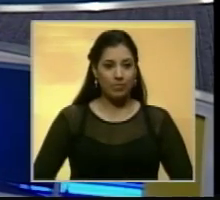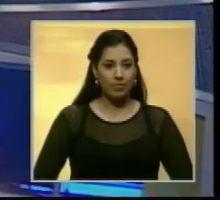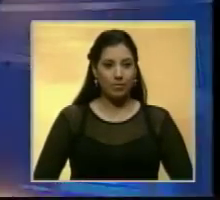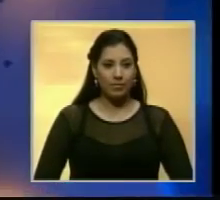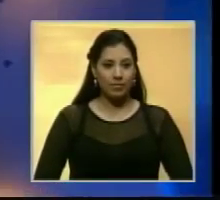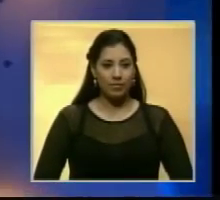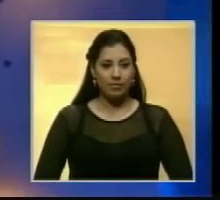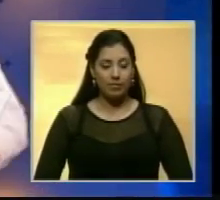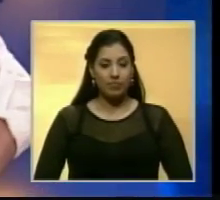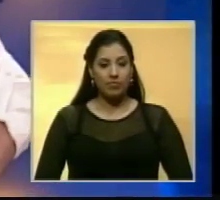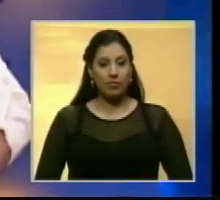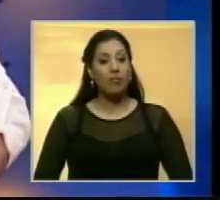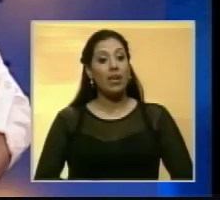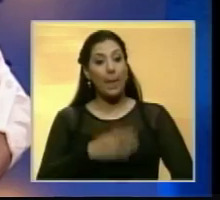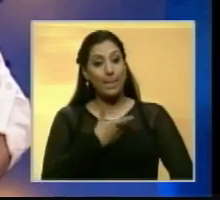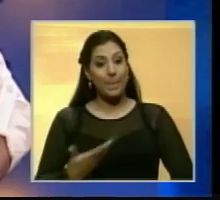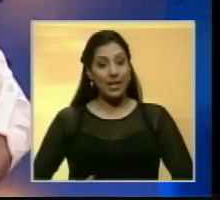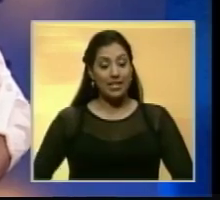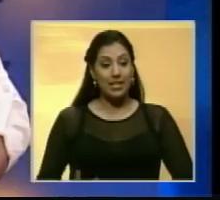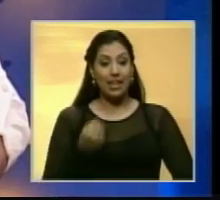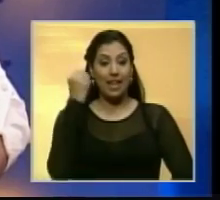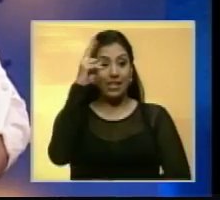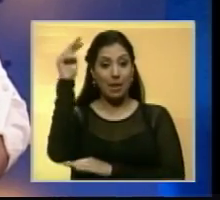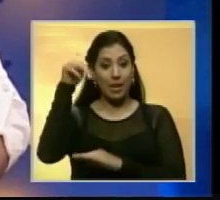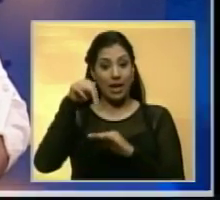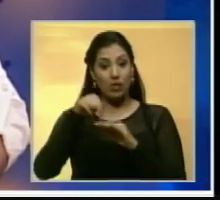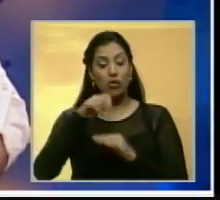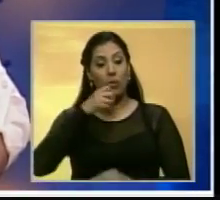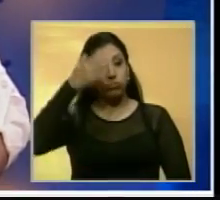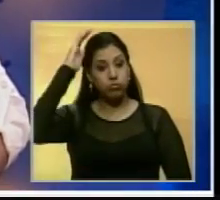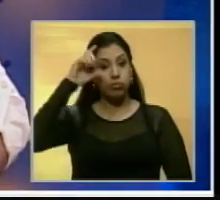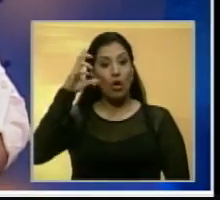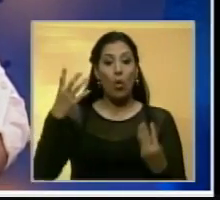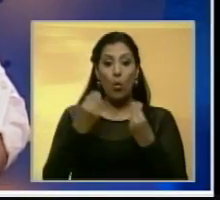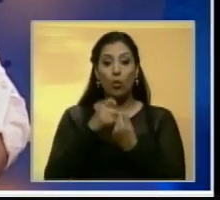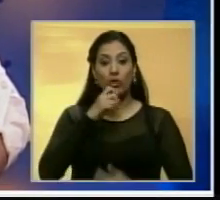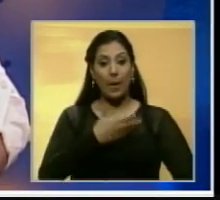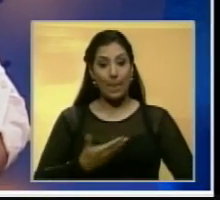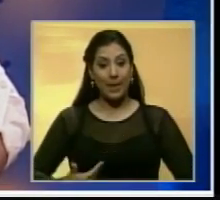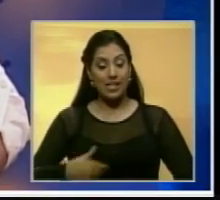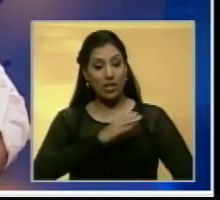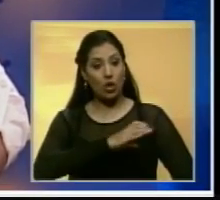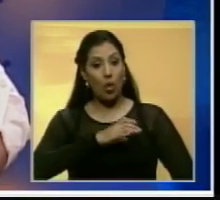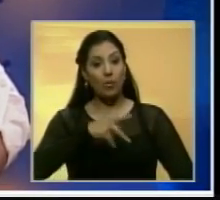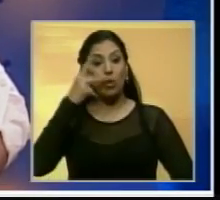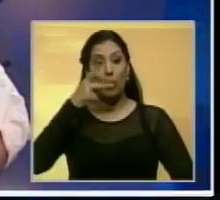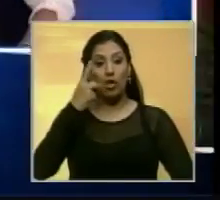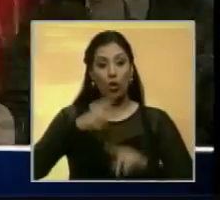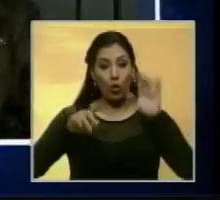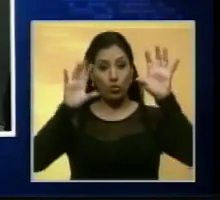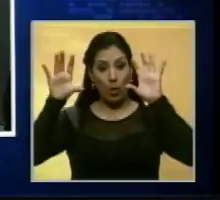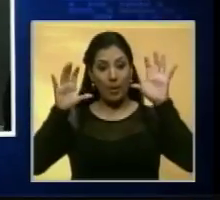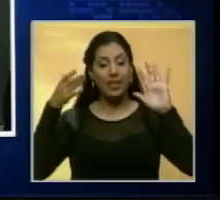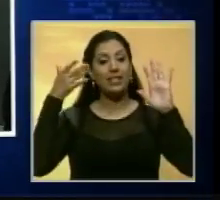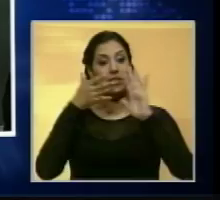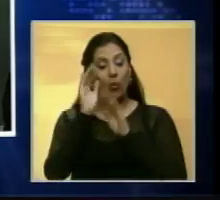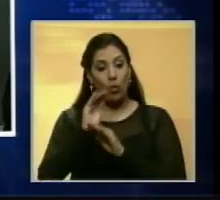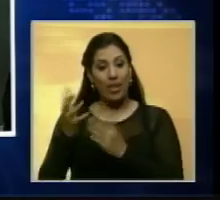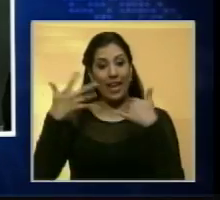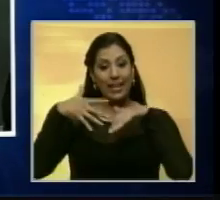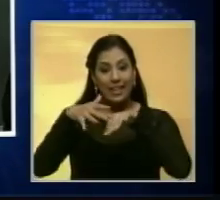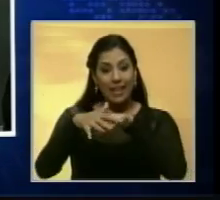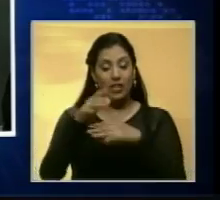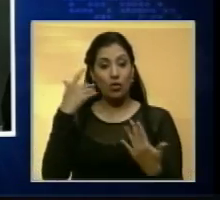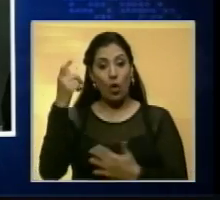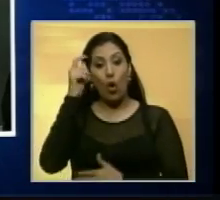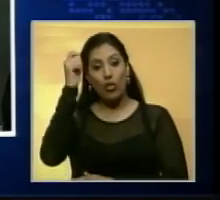inmediato. El presidente de la Asamblea Nacional, Henry Ramos Ayub, junto al presidente de la Comisión de Política Exterior, Soberanía e Integración,